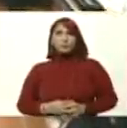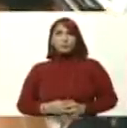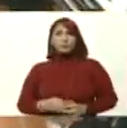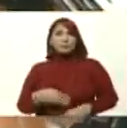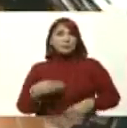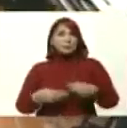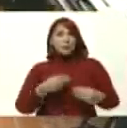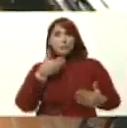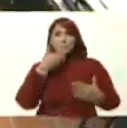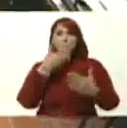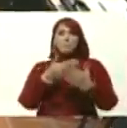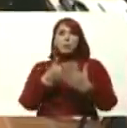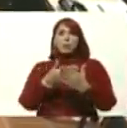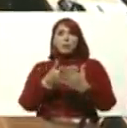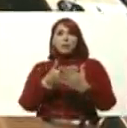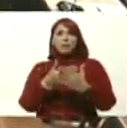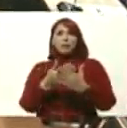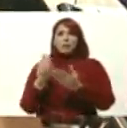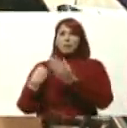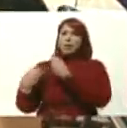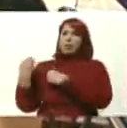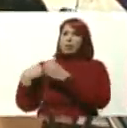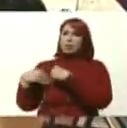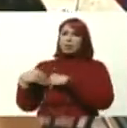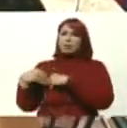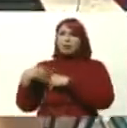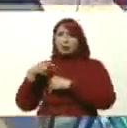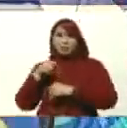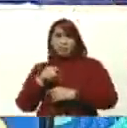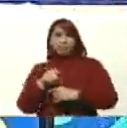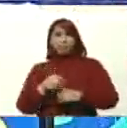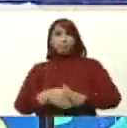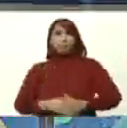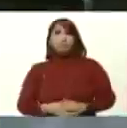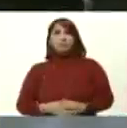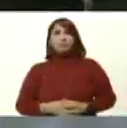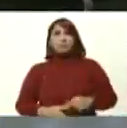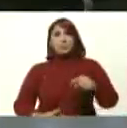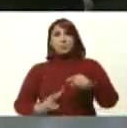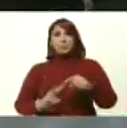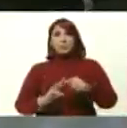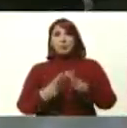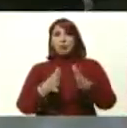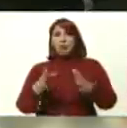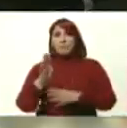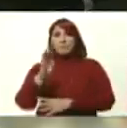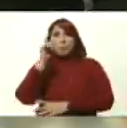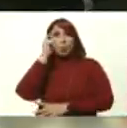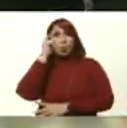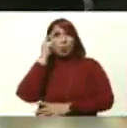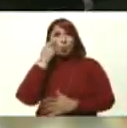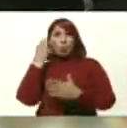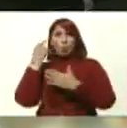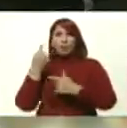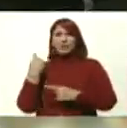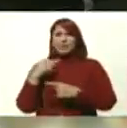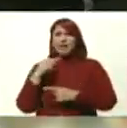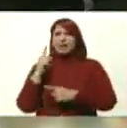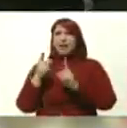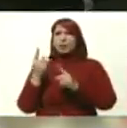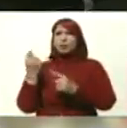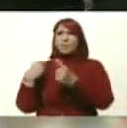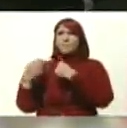propuestas. Bueno, me dicen que desde el estudio, el gran Boris Castellano tiene algunas